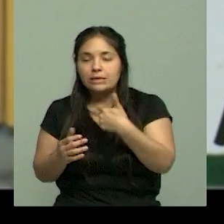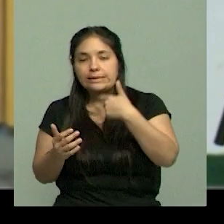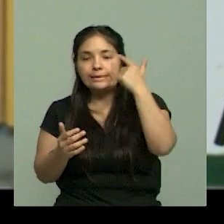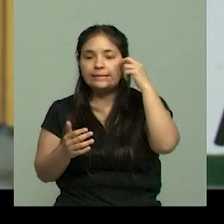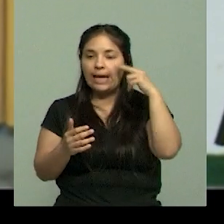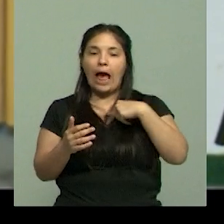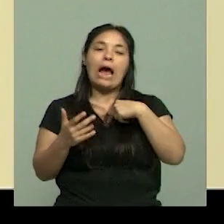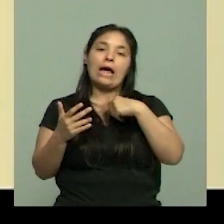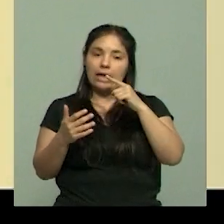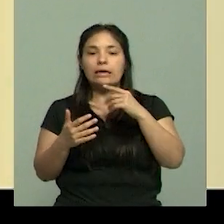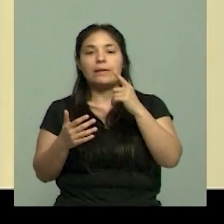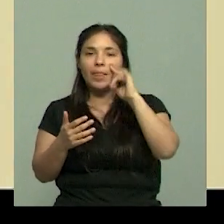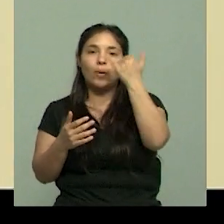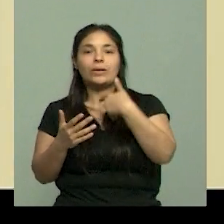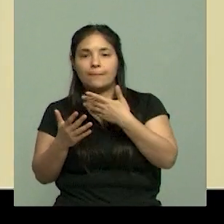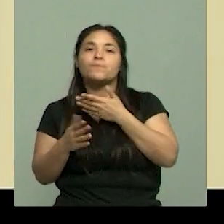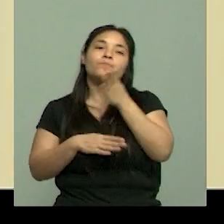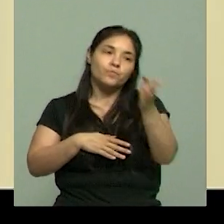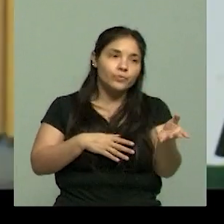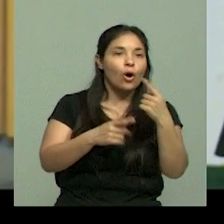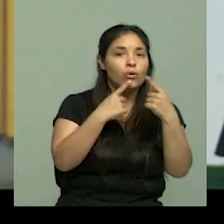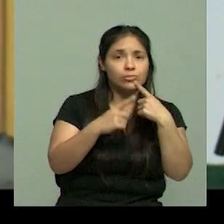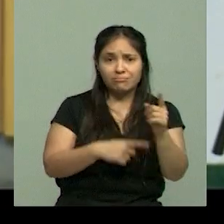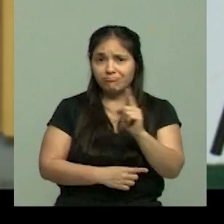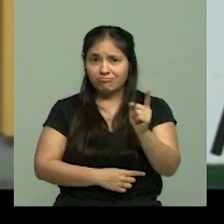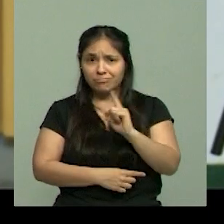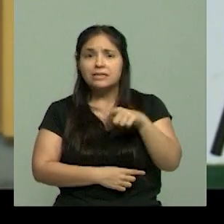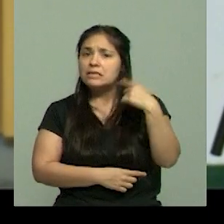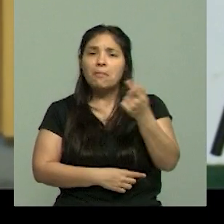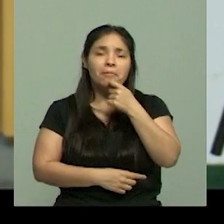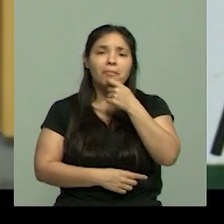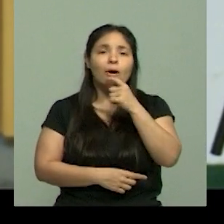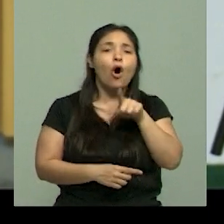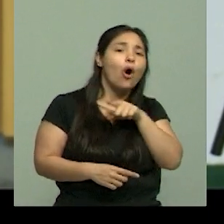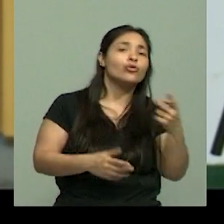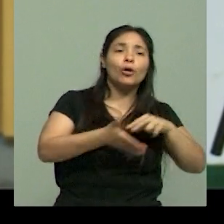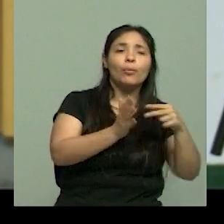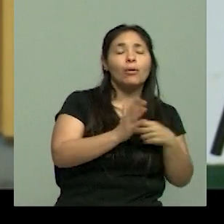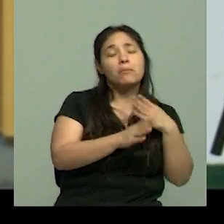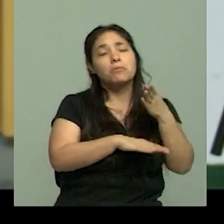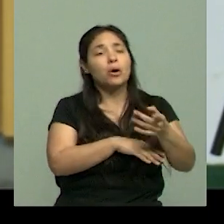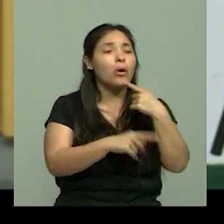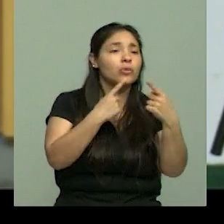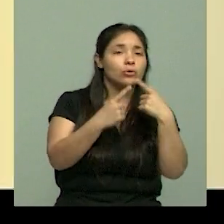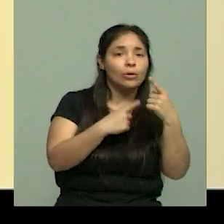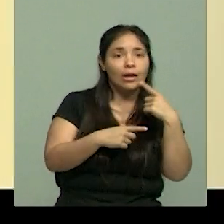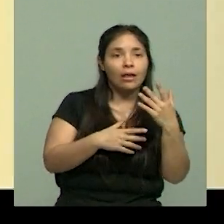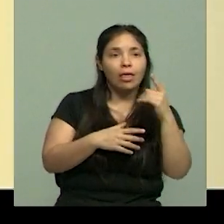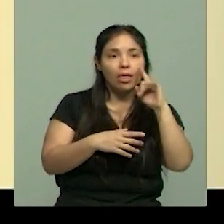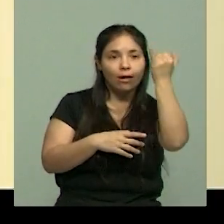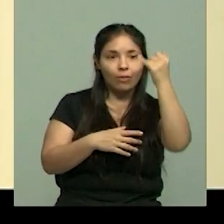otras problemáticas, pero todavía es un tema que... Tabú, dijiste, pero... Sí. ¿Por tabú? ¿Que nos cuesta hablar de